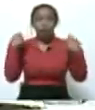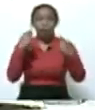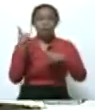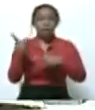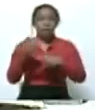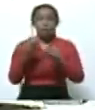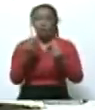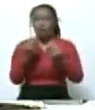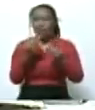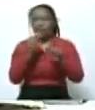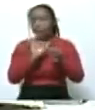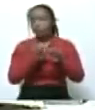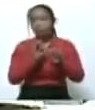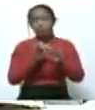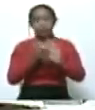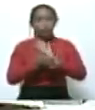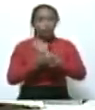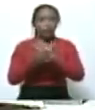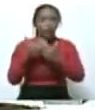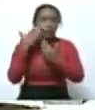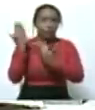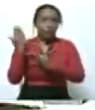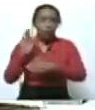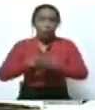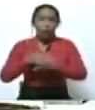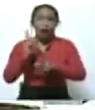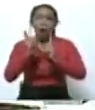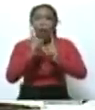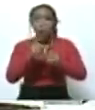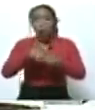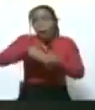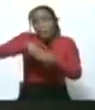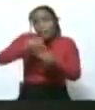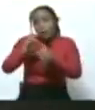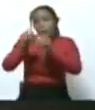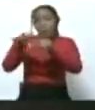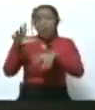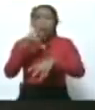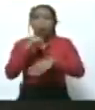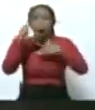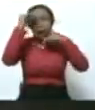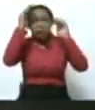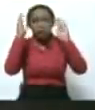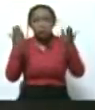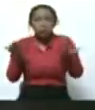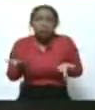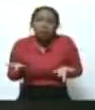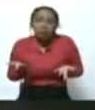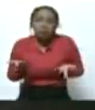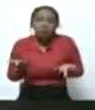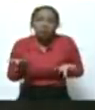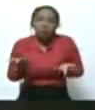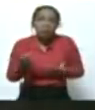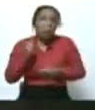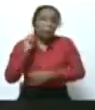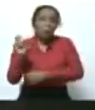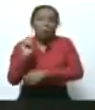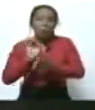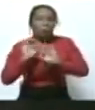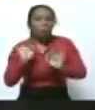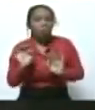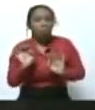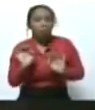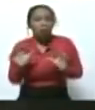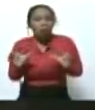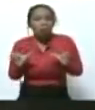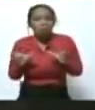interpretaciones. Ellos dicen que se van porque no los quieren, no los atienden. A lo mejor es que ya no les pagan.